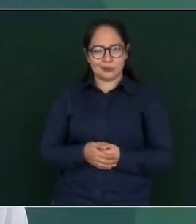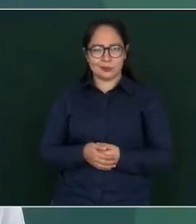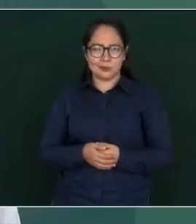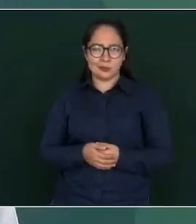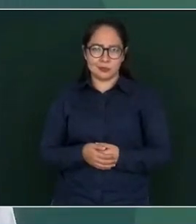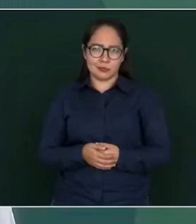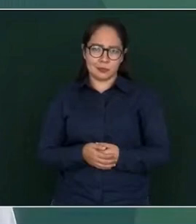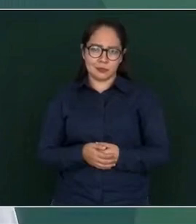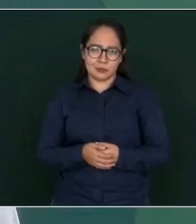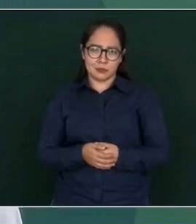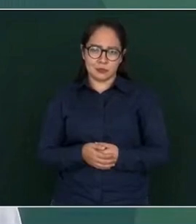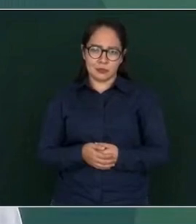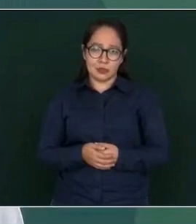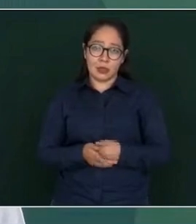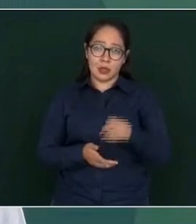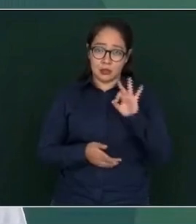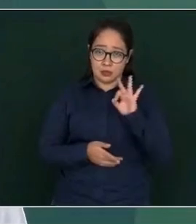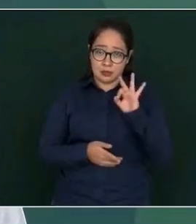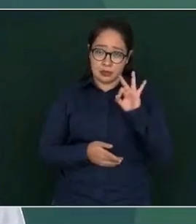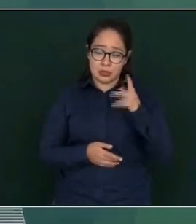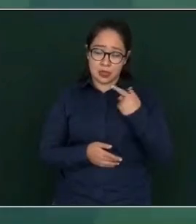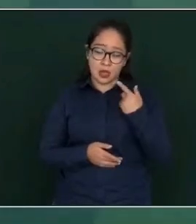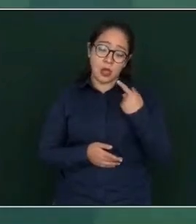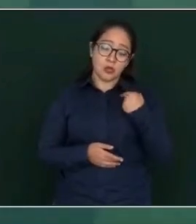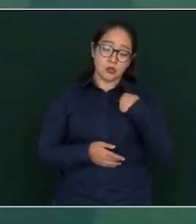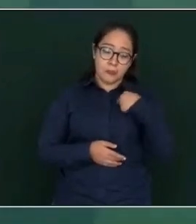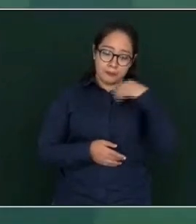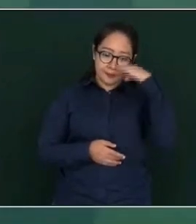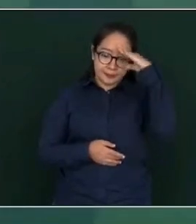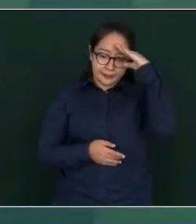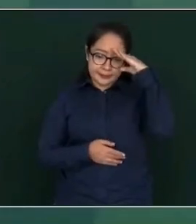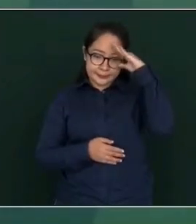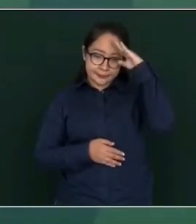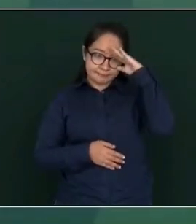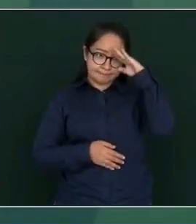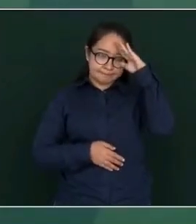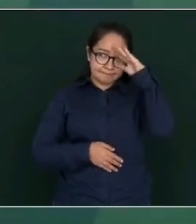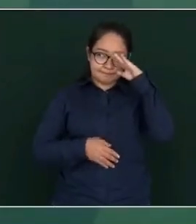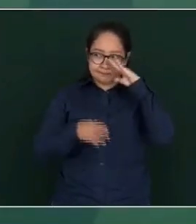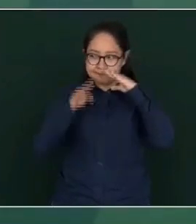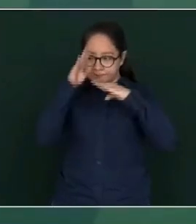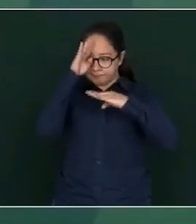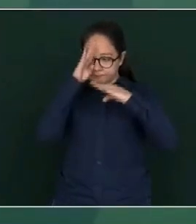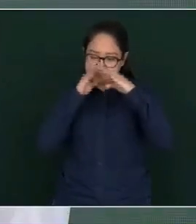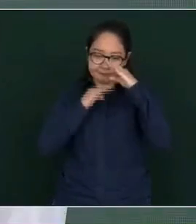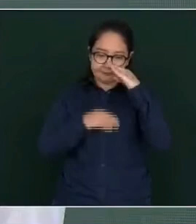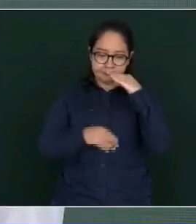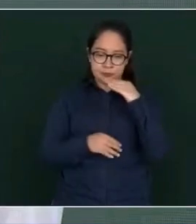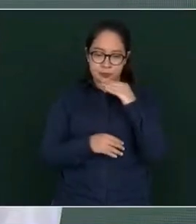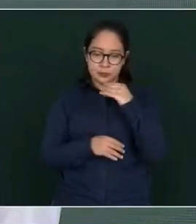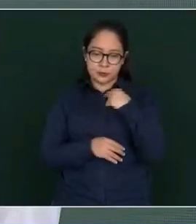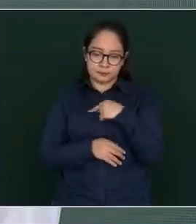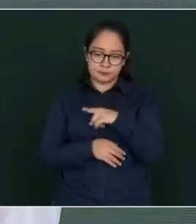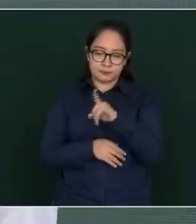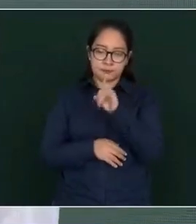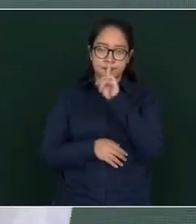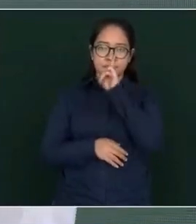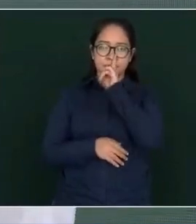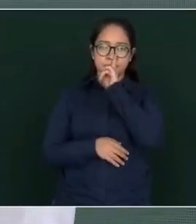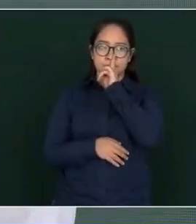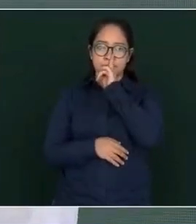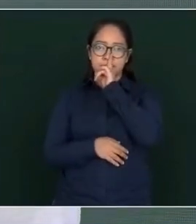por pensar de una manera y no decirlo, quedarse callado,